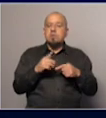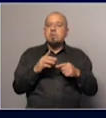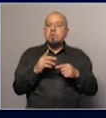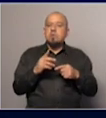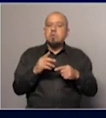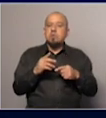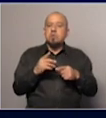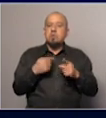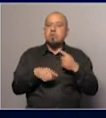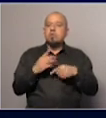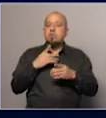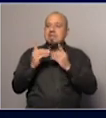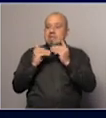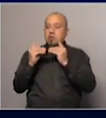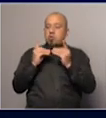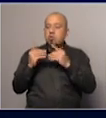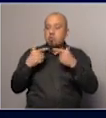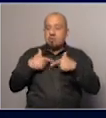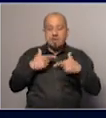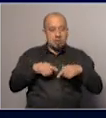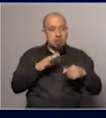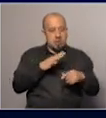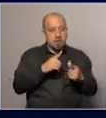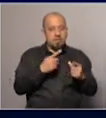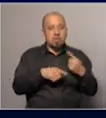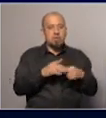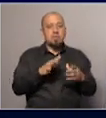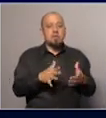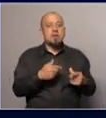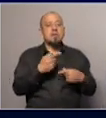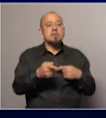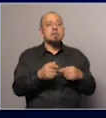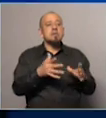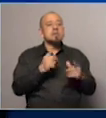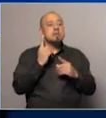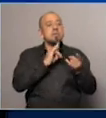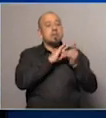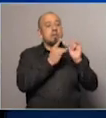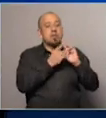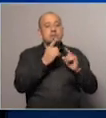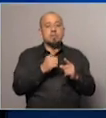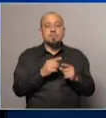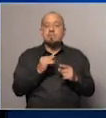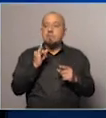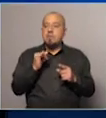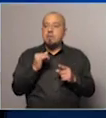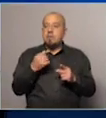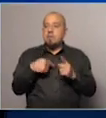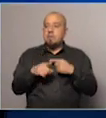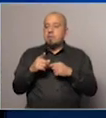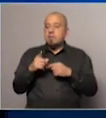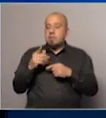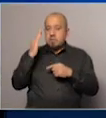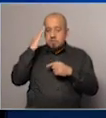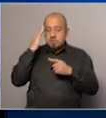de que por lo menos diálogo con el ministerio tienen el tema es lo que pasa en paralelo en la discusión parlamentaria claro es decir ustedes saben